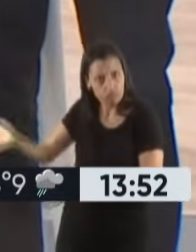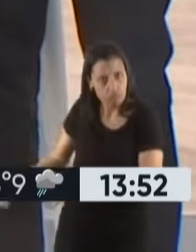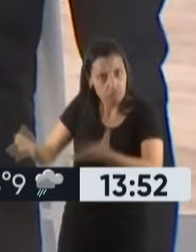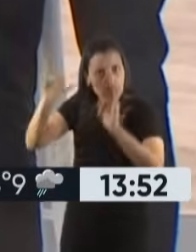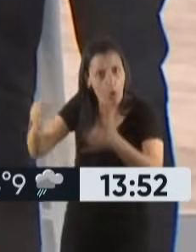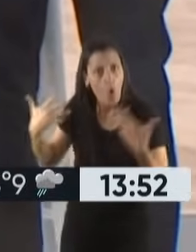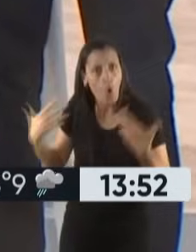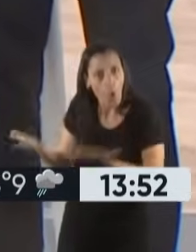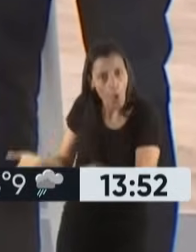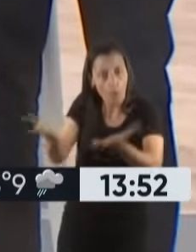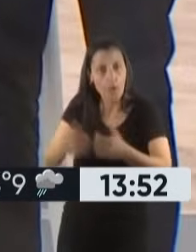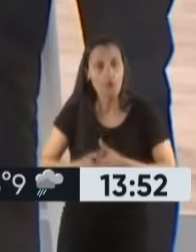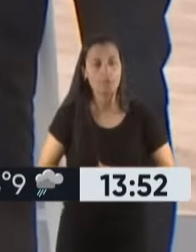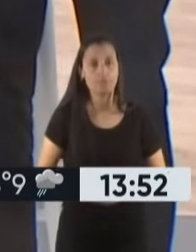metele.